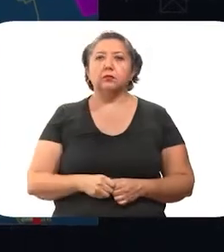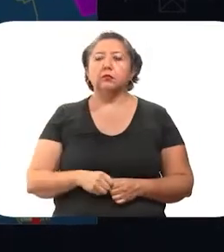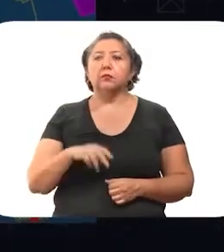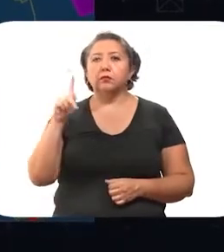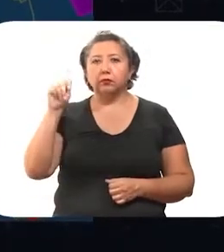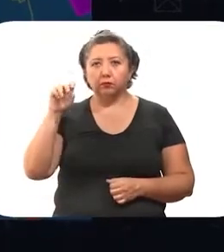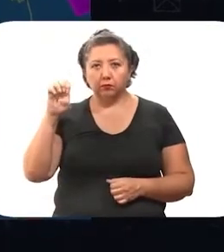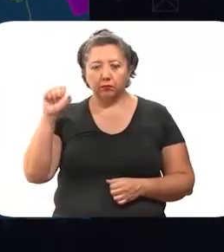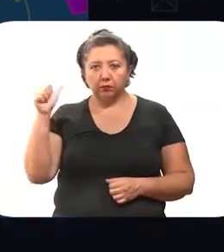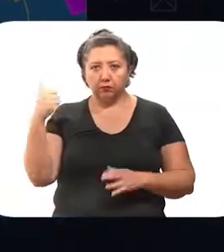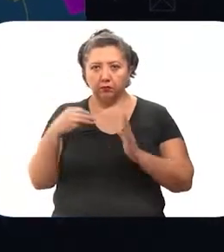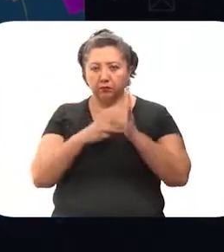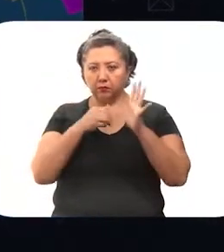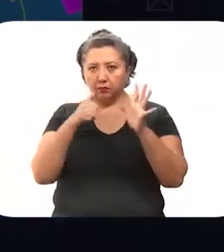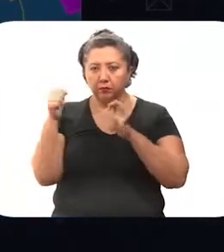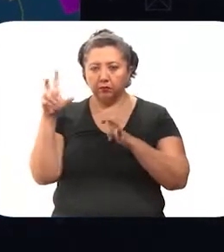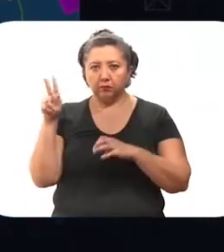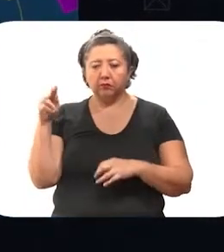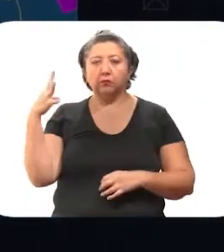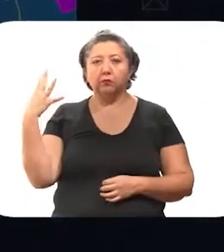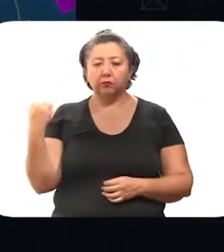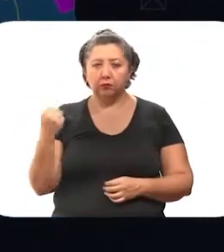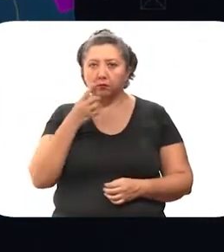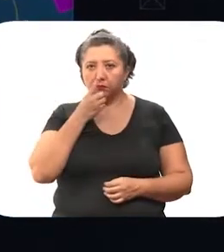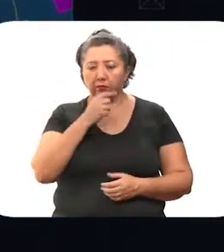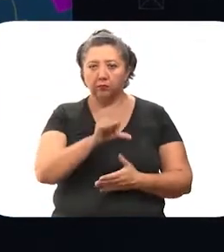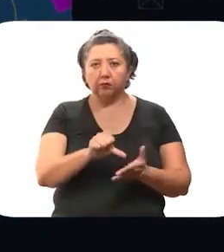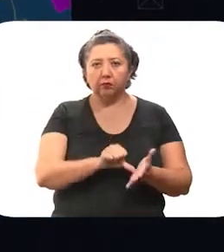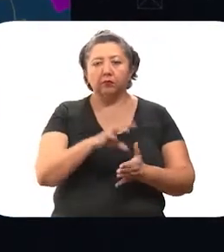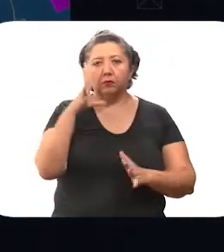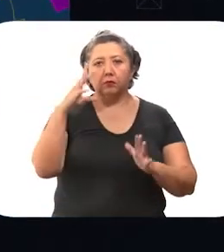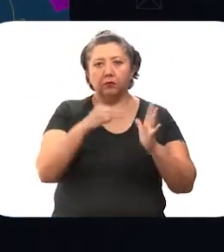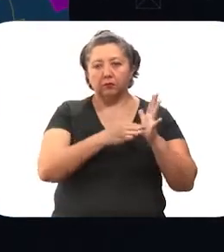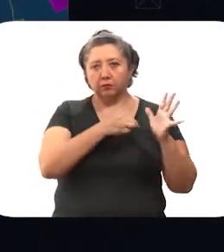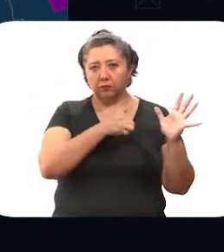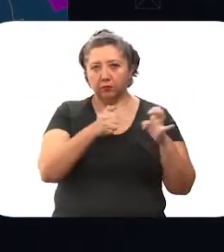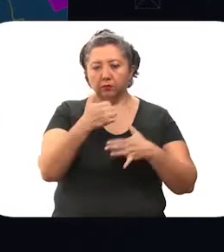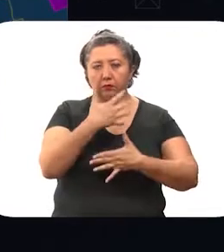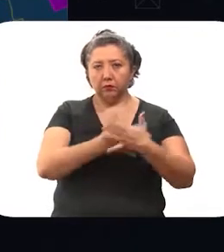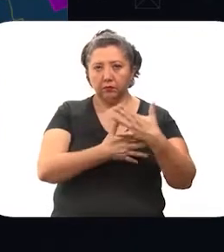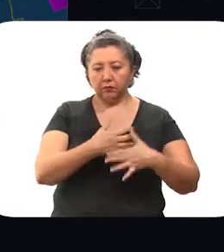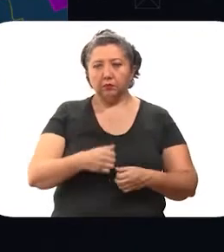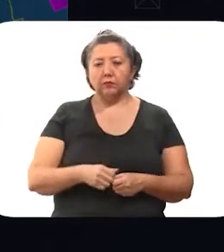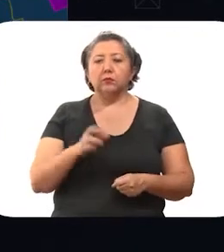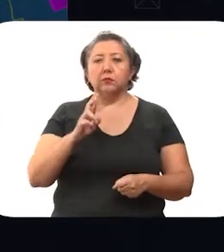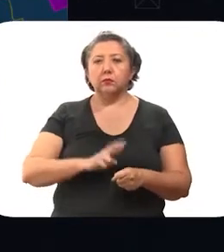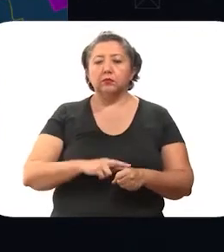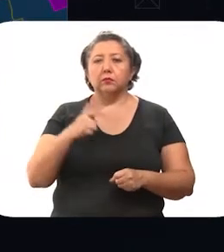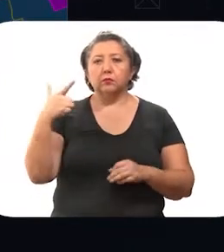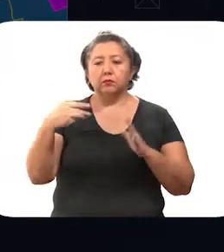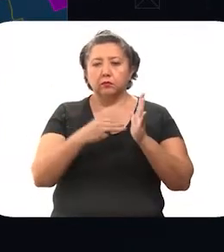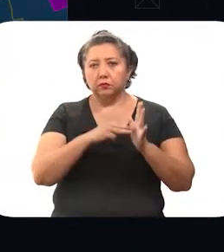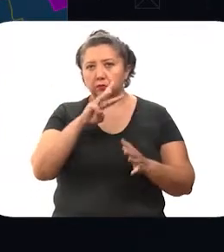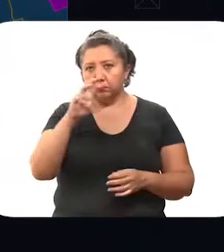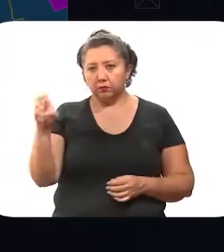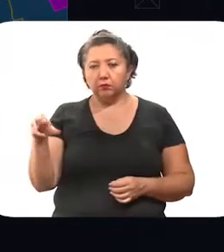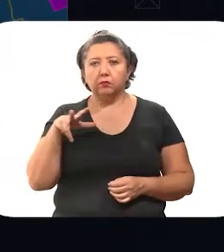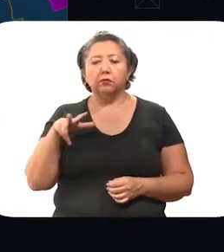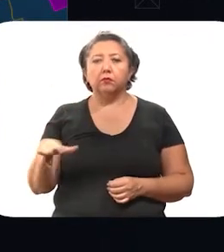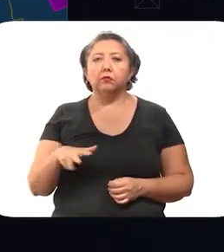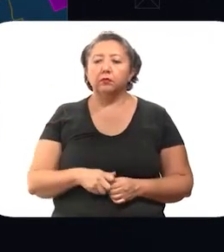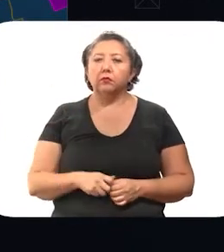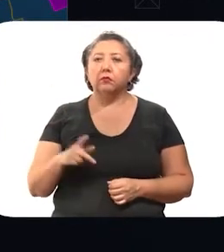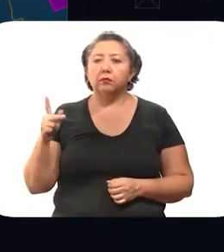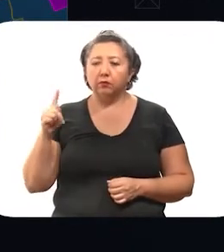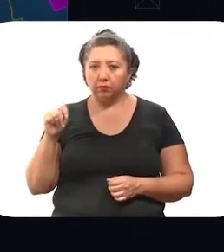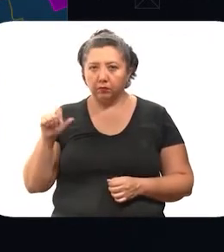la zona oriente 11.689, en la zona centro 4.615, en la zona sur 7.318 y en